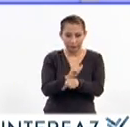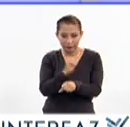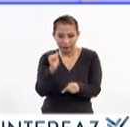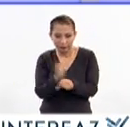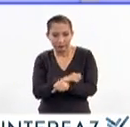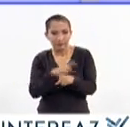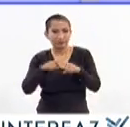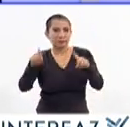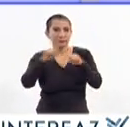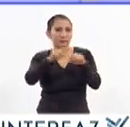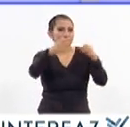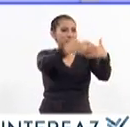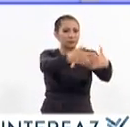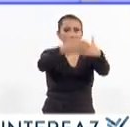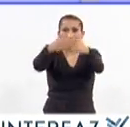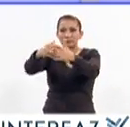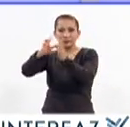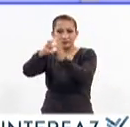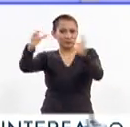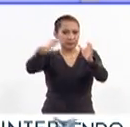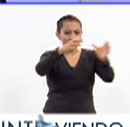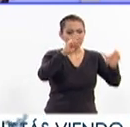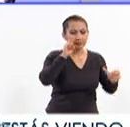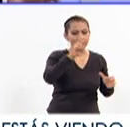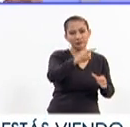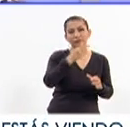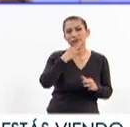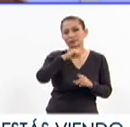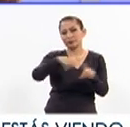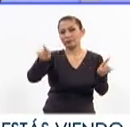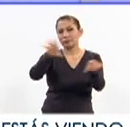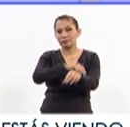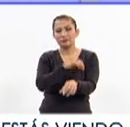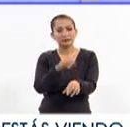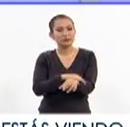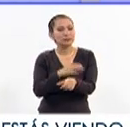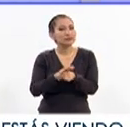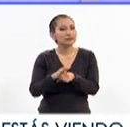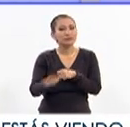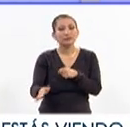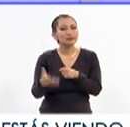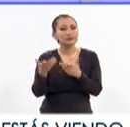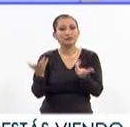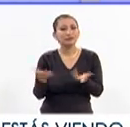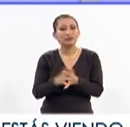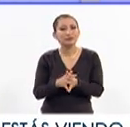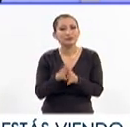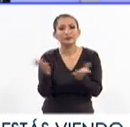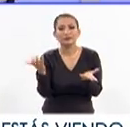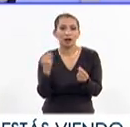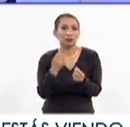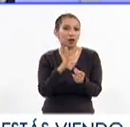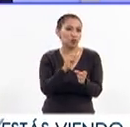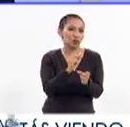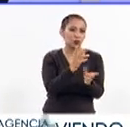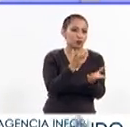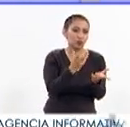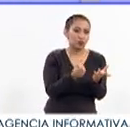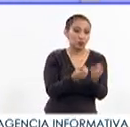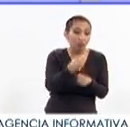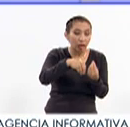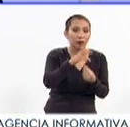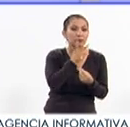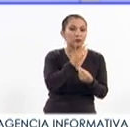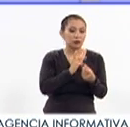de grandes fábricas, se empezó a utilizar otro tipo de energías que son las no renovables, como